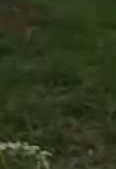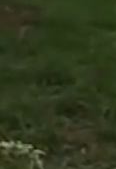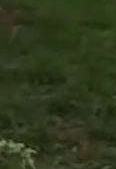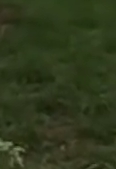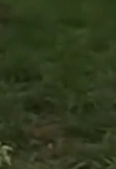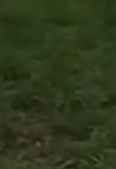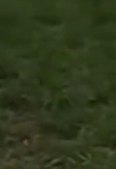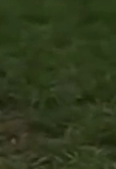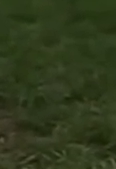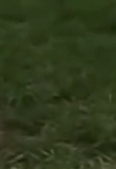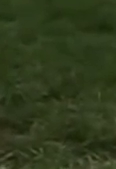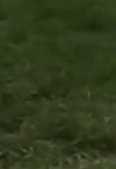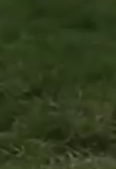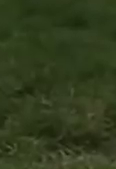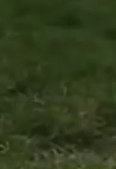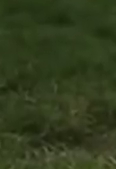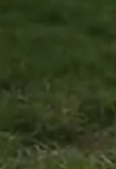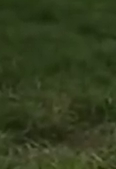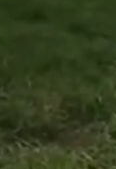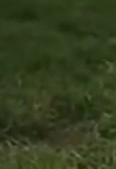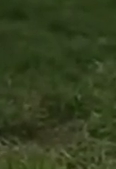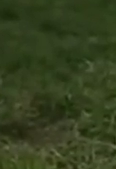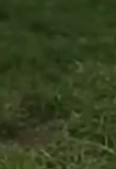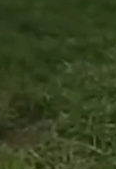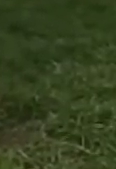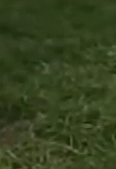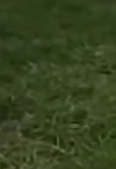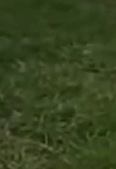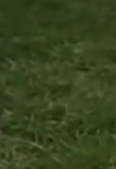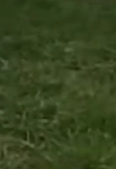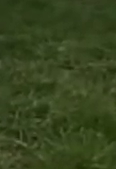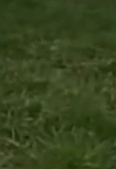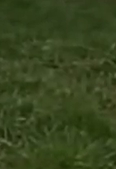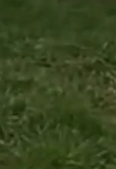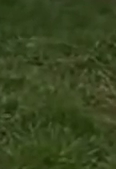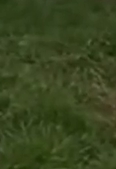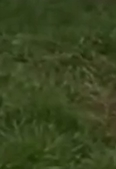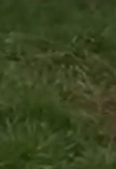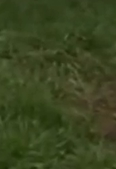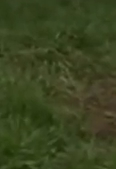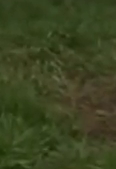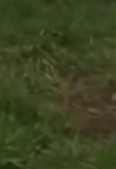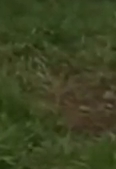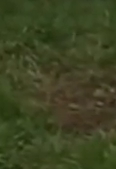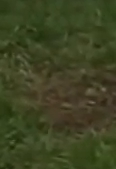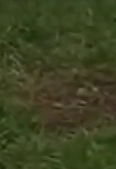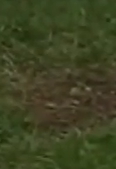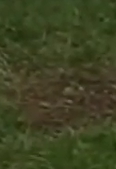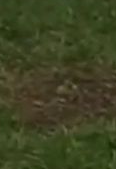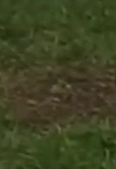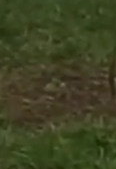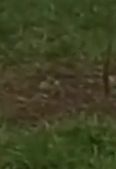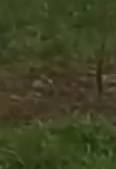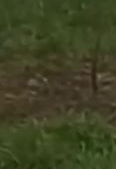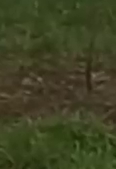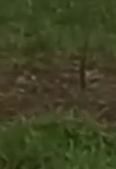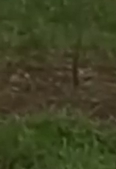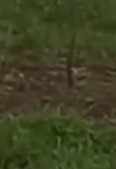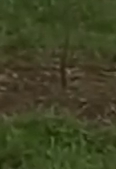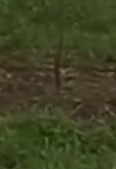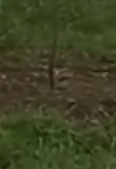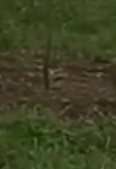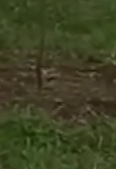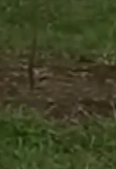importante, al lado de voceros y voceras de nuestro poder popular, de los consejos comunales. Punto y círculo, tenemos nosotros aquí